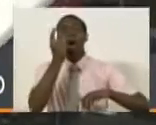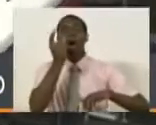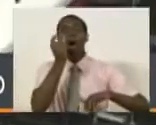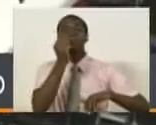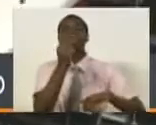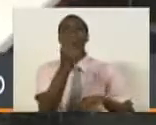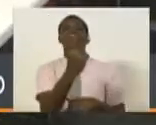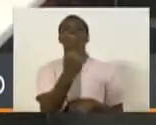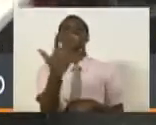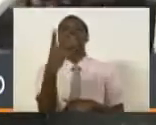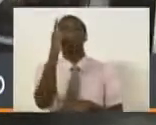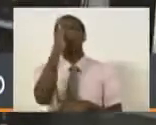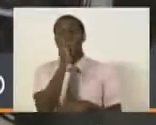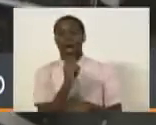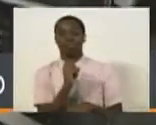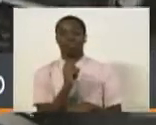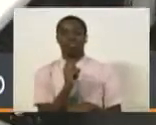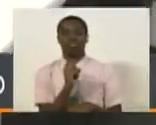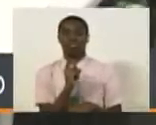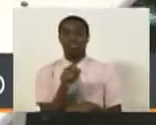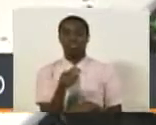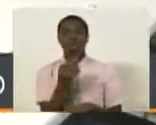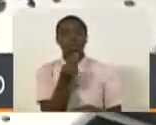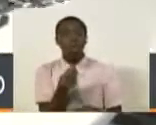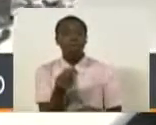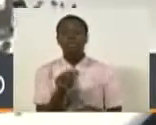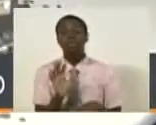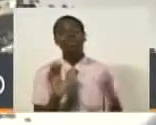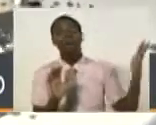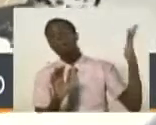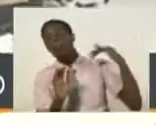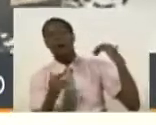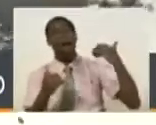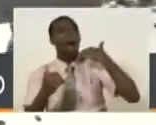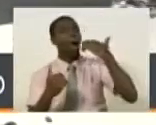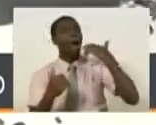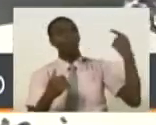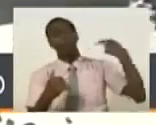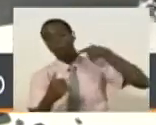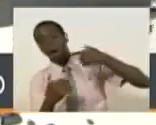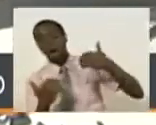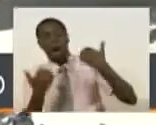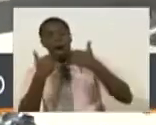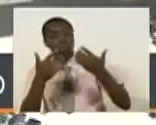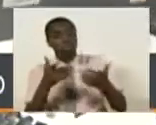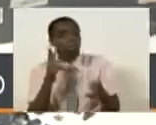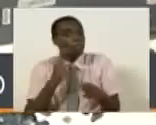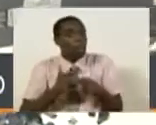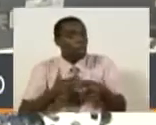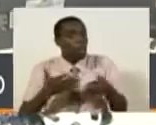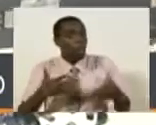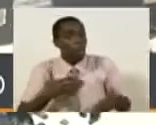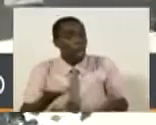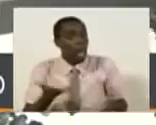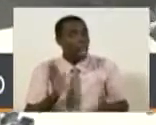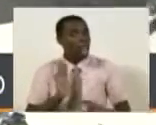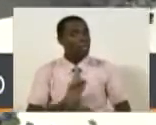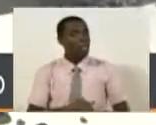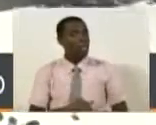25 años que pudo haber sido dañado seriamente, herido por los